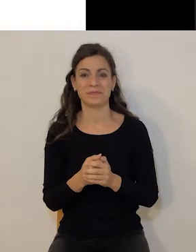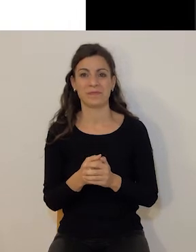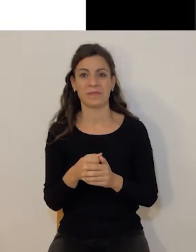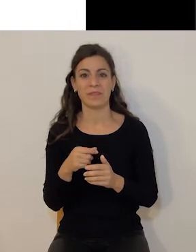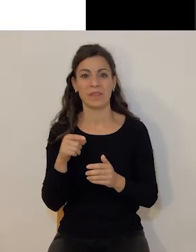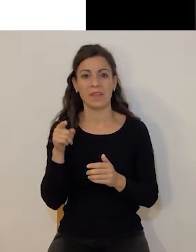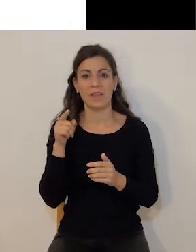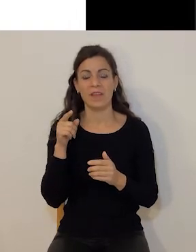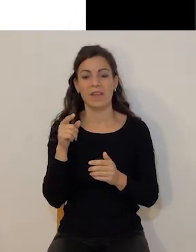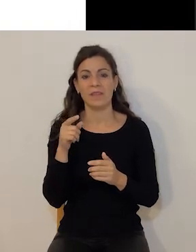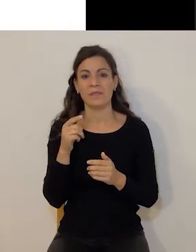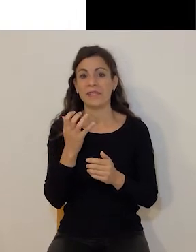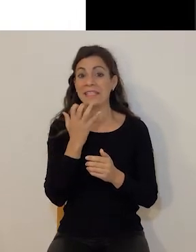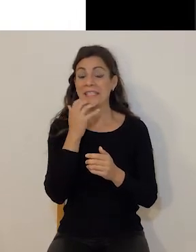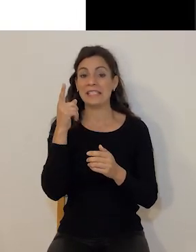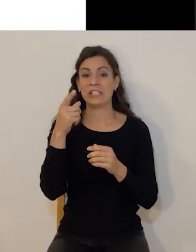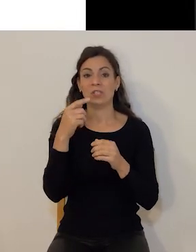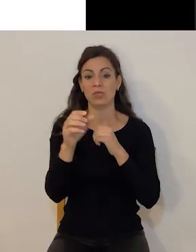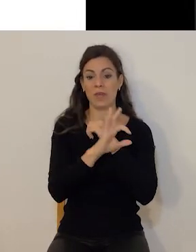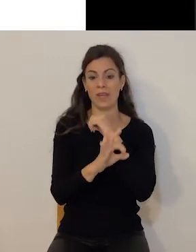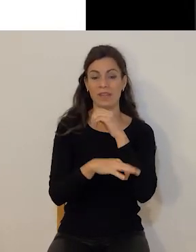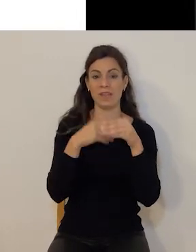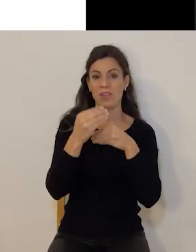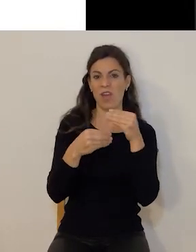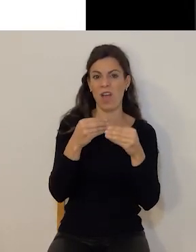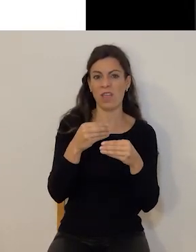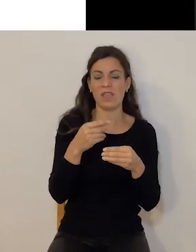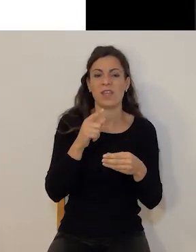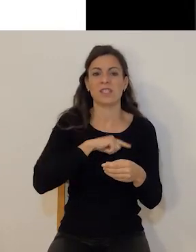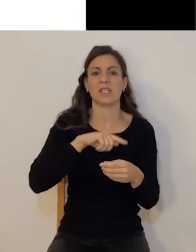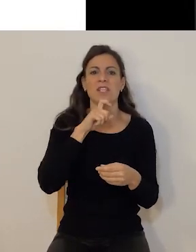¿Cómo te sientes cuando haces la tarea? Disgusto.